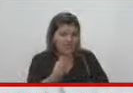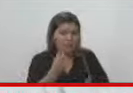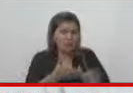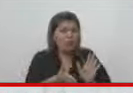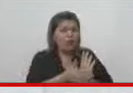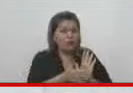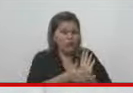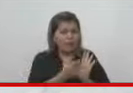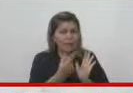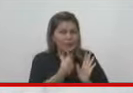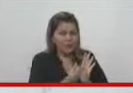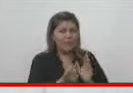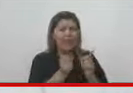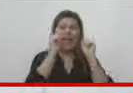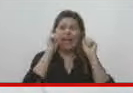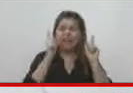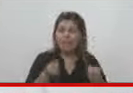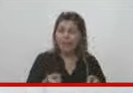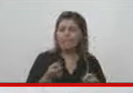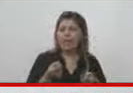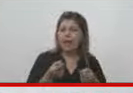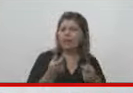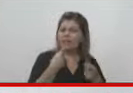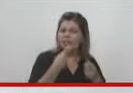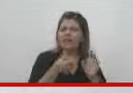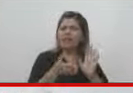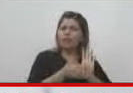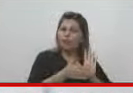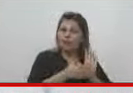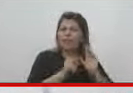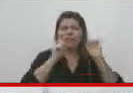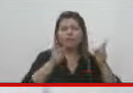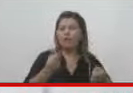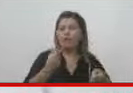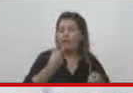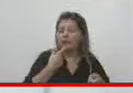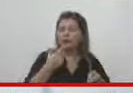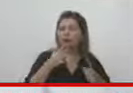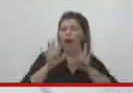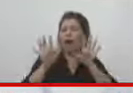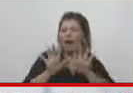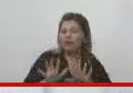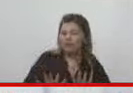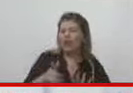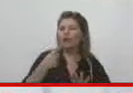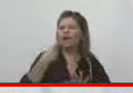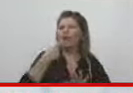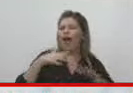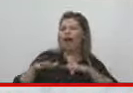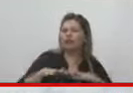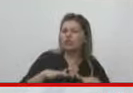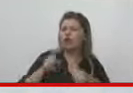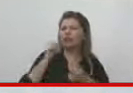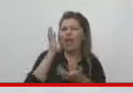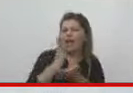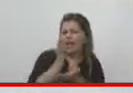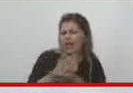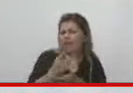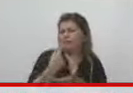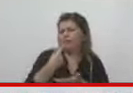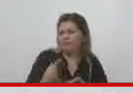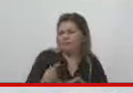fundamentos, pero también los dicen en los hechos y en los derechos que conculca este DNU. Para seguir con la